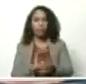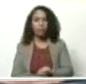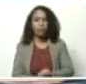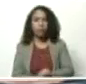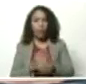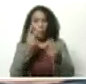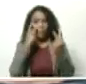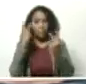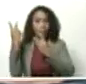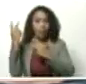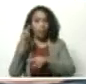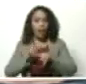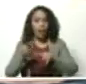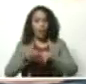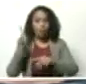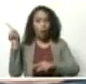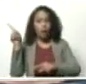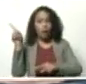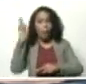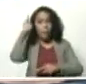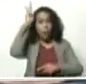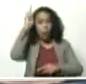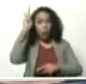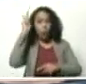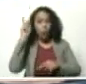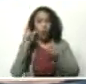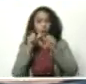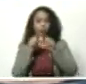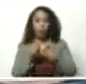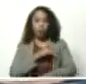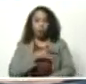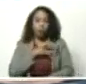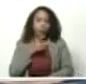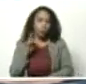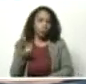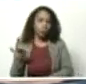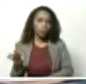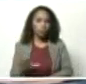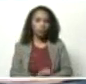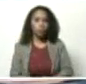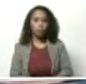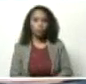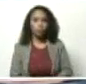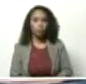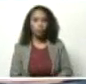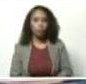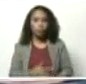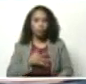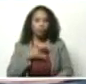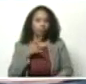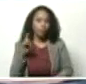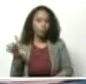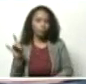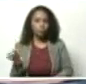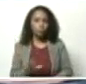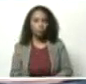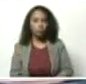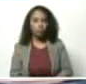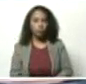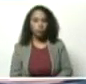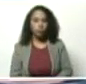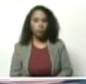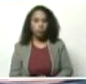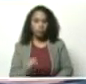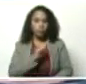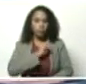Miren el caso del niño en Perú, ustedes lo vieron, que dolor chica, que dolor, la